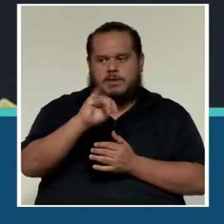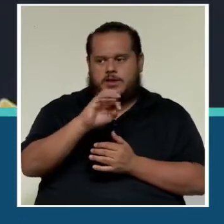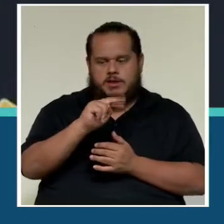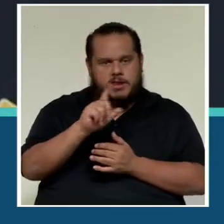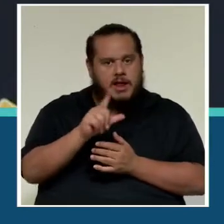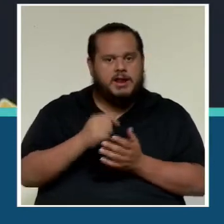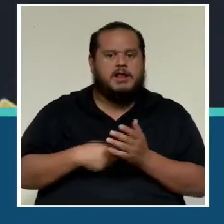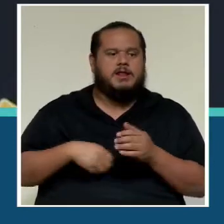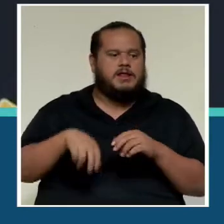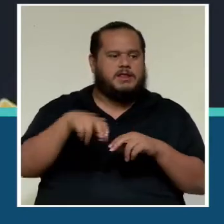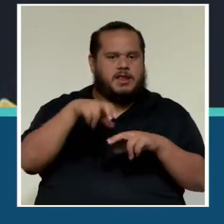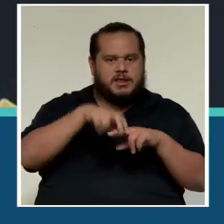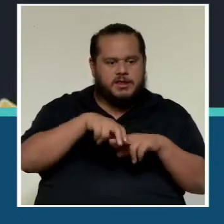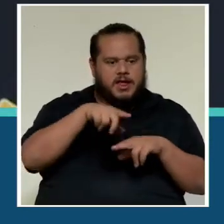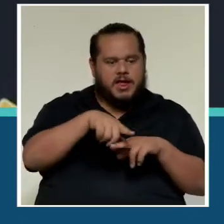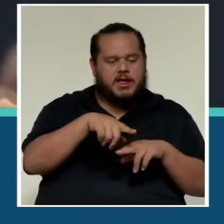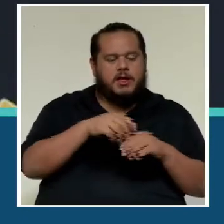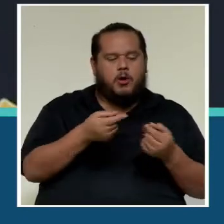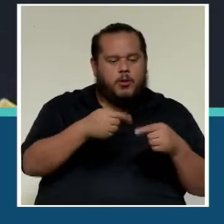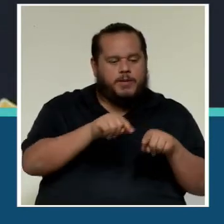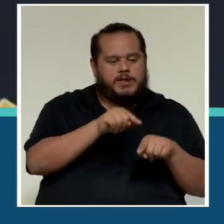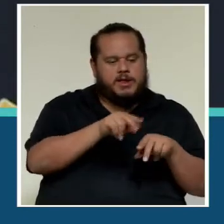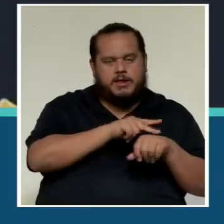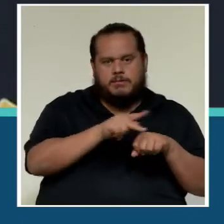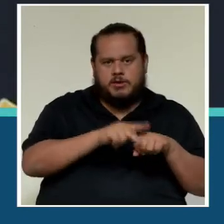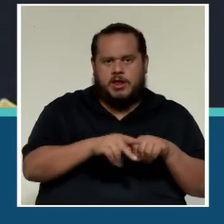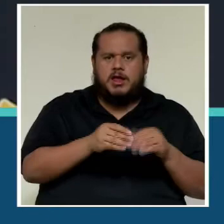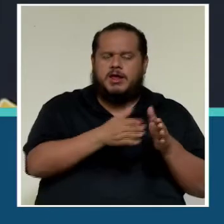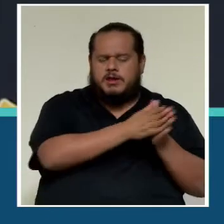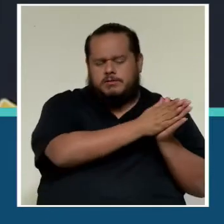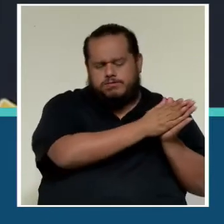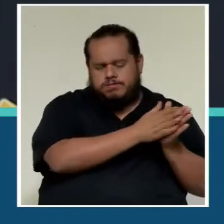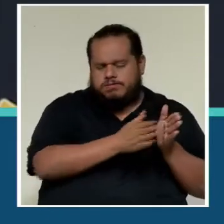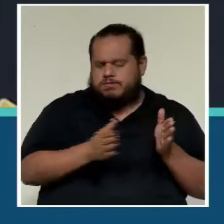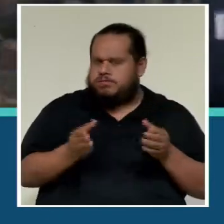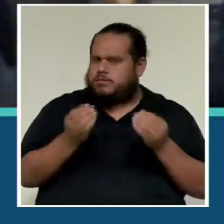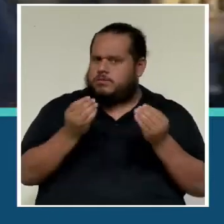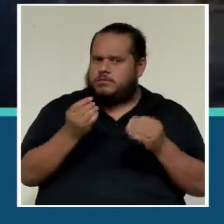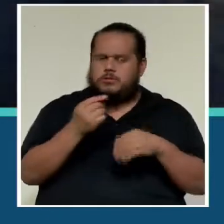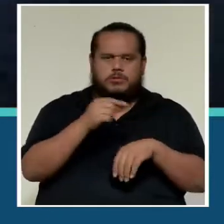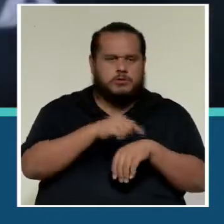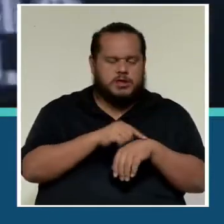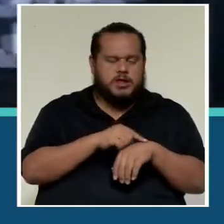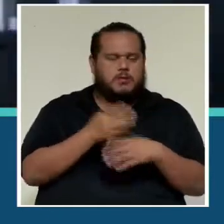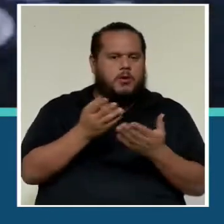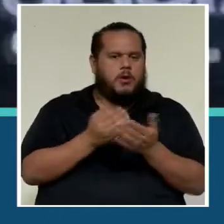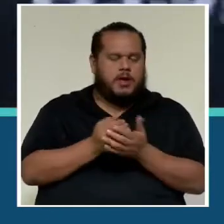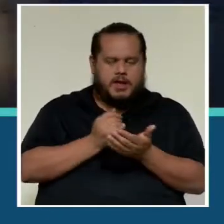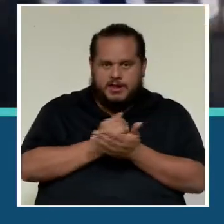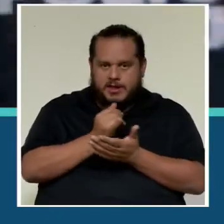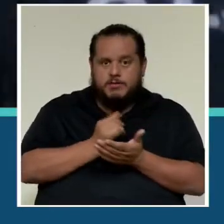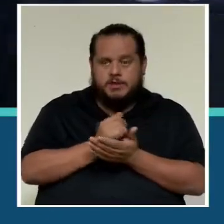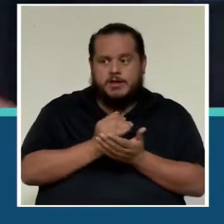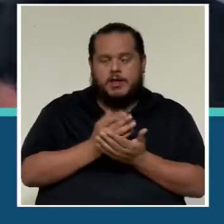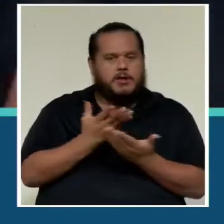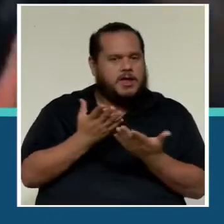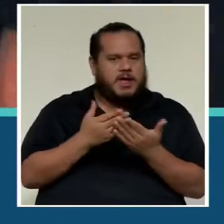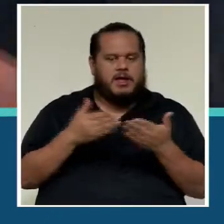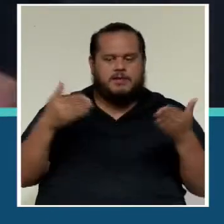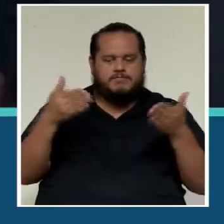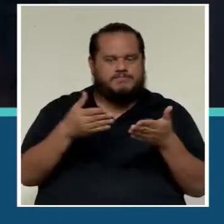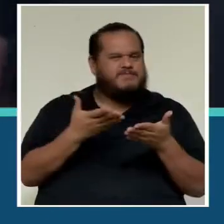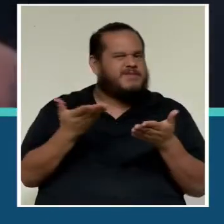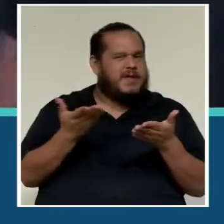Pérez Celedón y que durante mucho tiempo, de acuerdo con la hipótesis de investigación, se ha dedicado a lavar